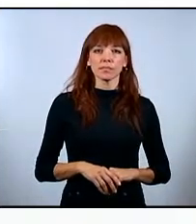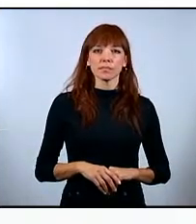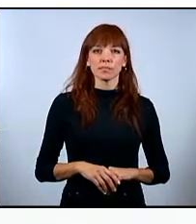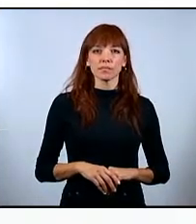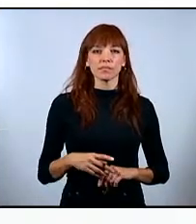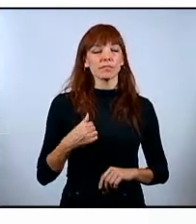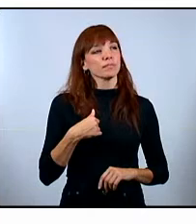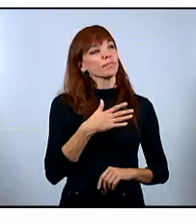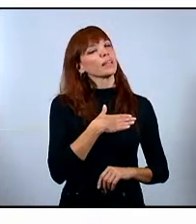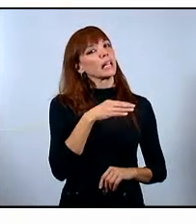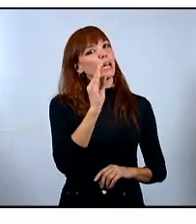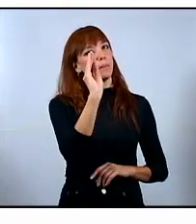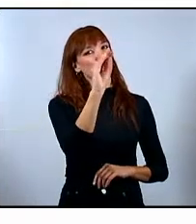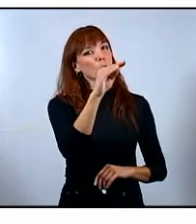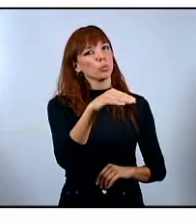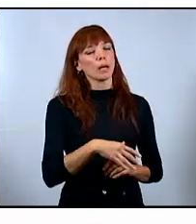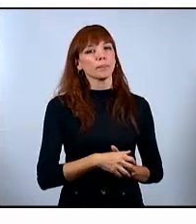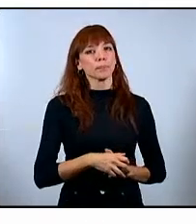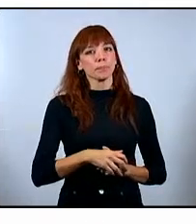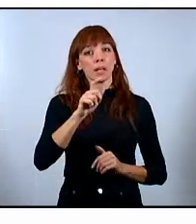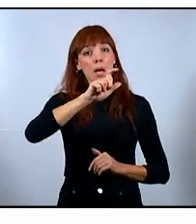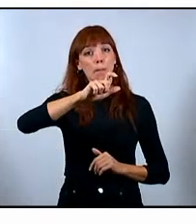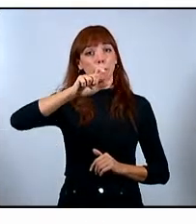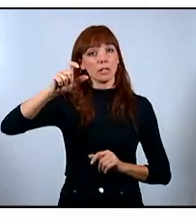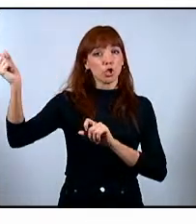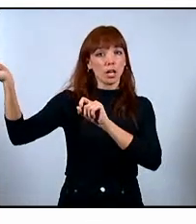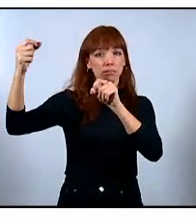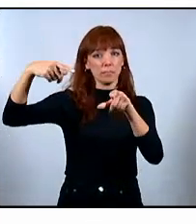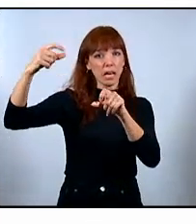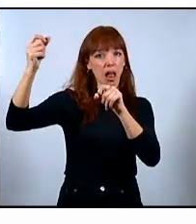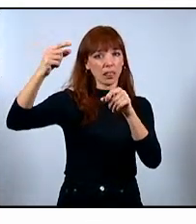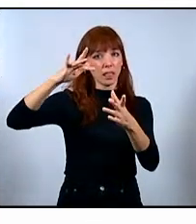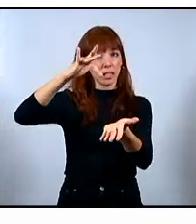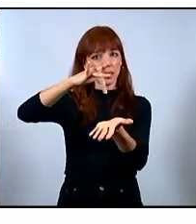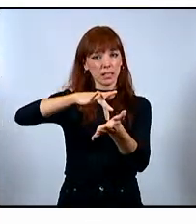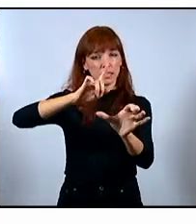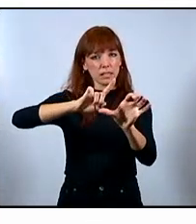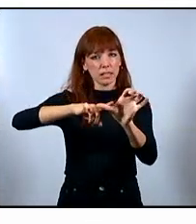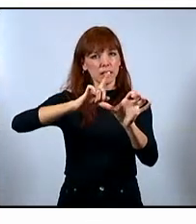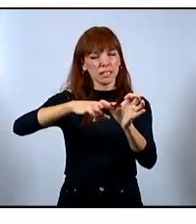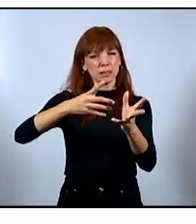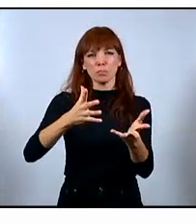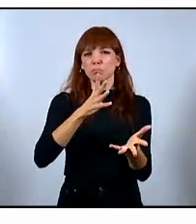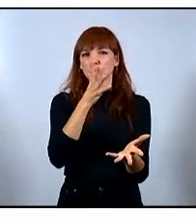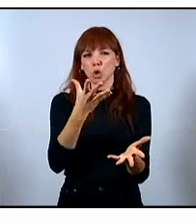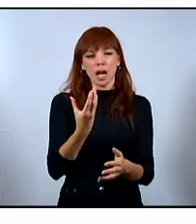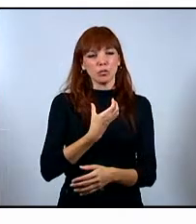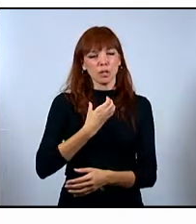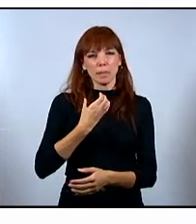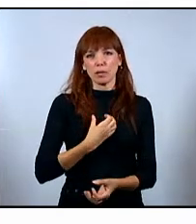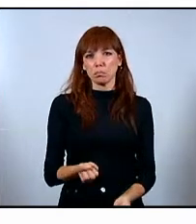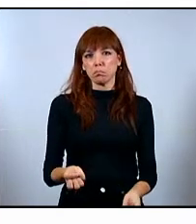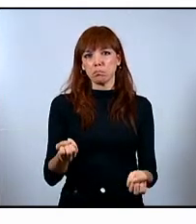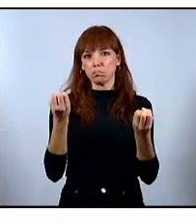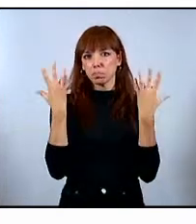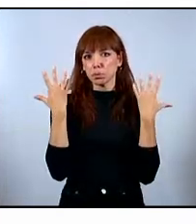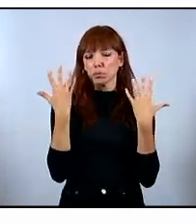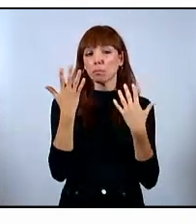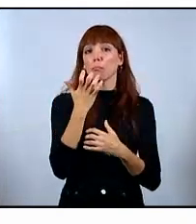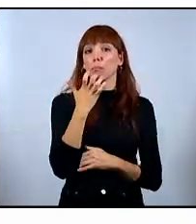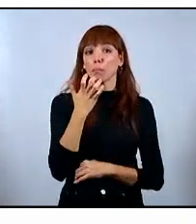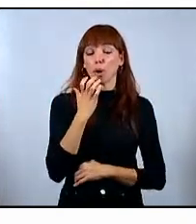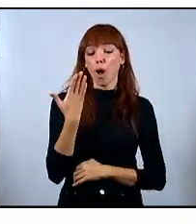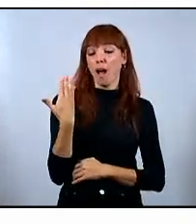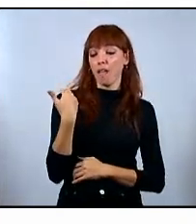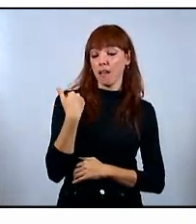Yo le quería preguntar por la llegada de migrantes y la desinformación de algunos ayuntamientos como el de Malpartida de Cáceres, que ayer se quejaban